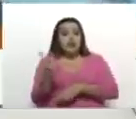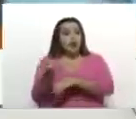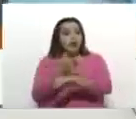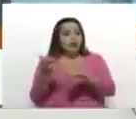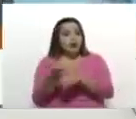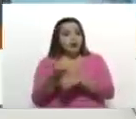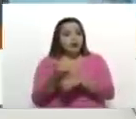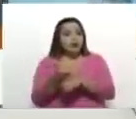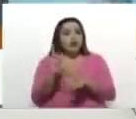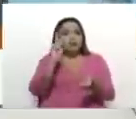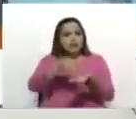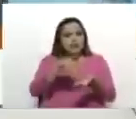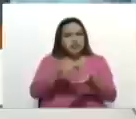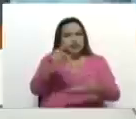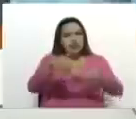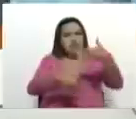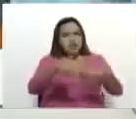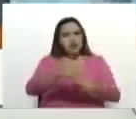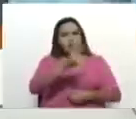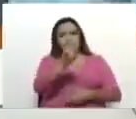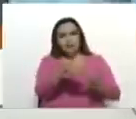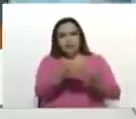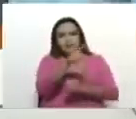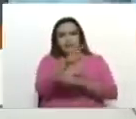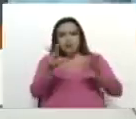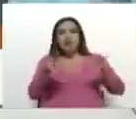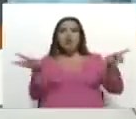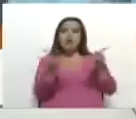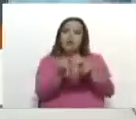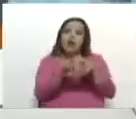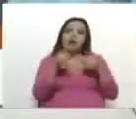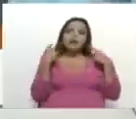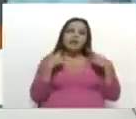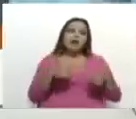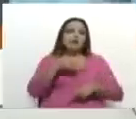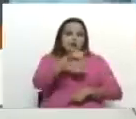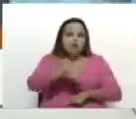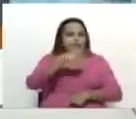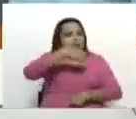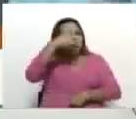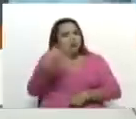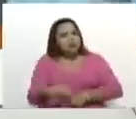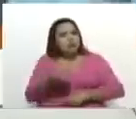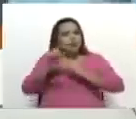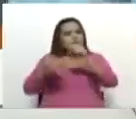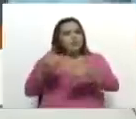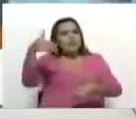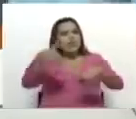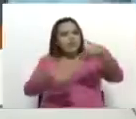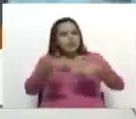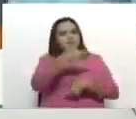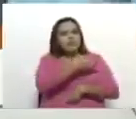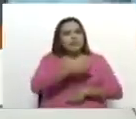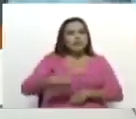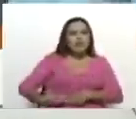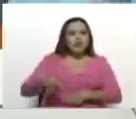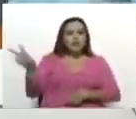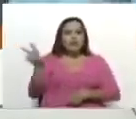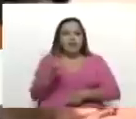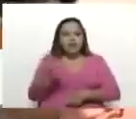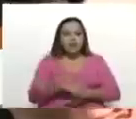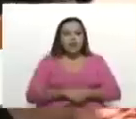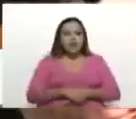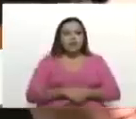sabía que le iban a perder Cómo van a perder anotenlo por allí júrenlo por allí la siguiente elección presidencial de Venezuela